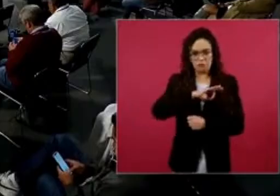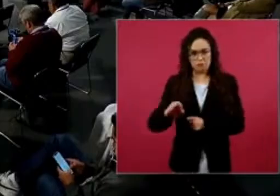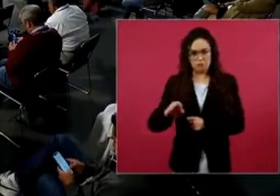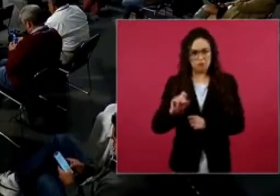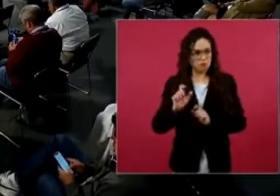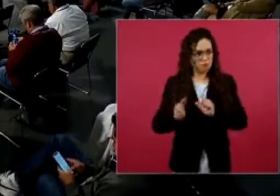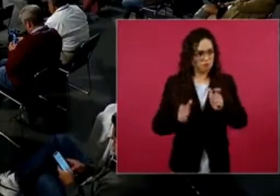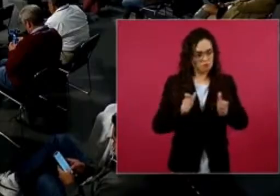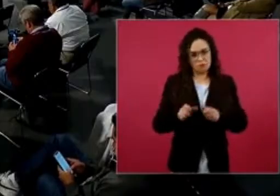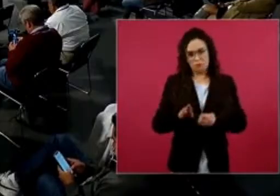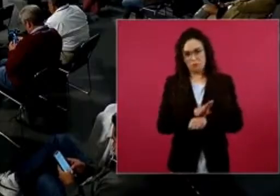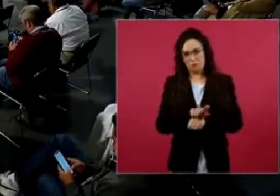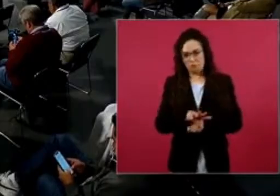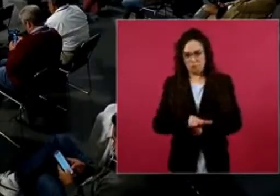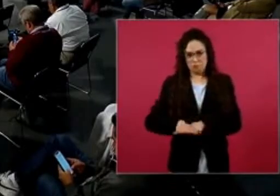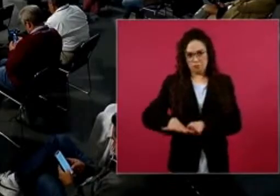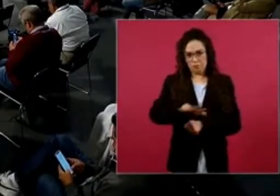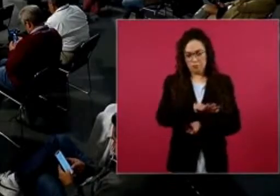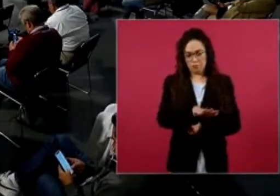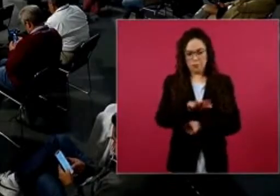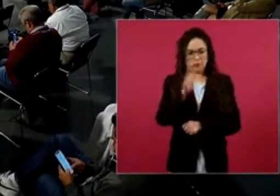A ver si tenemos